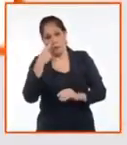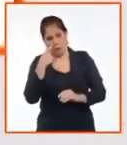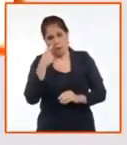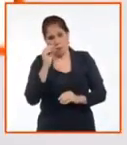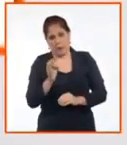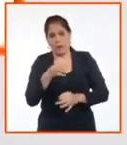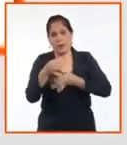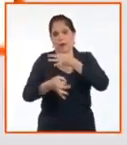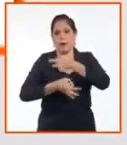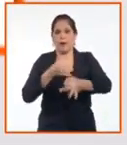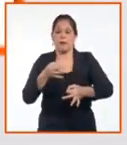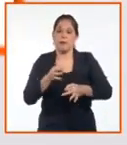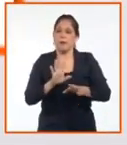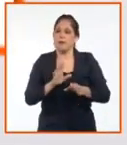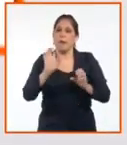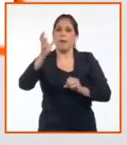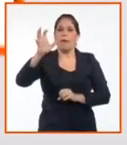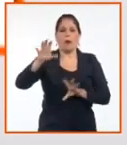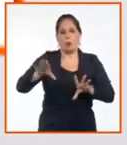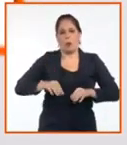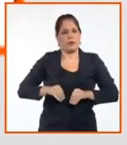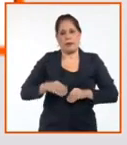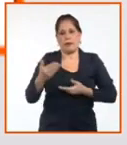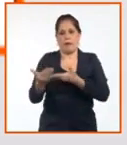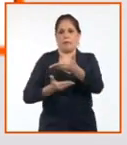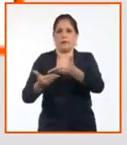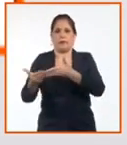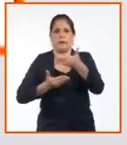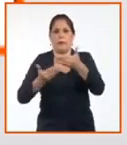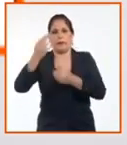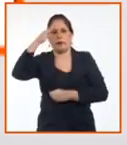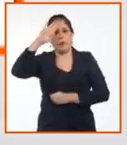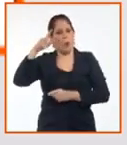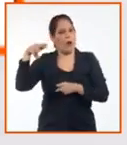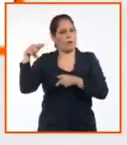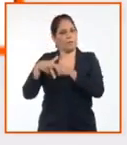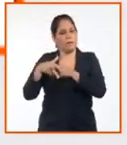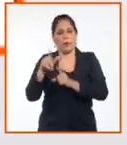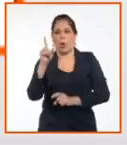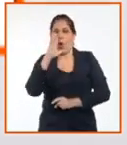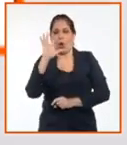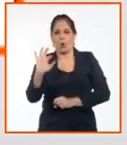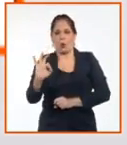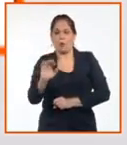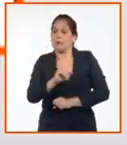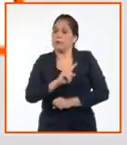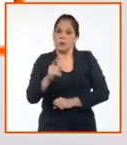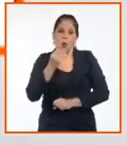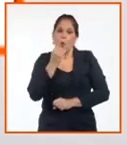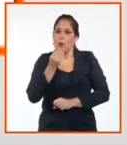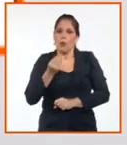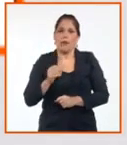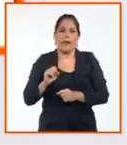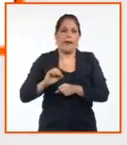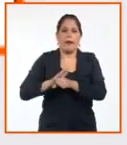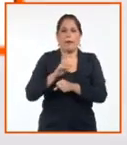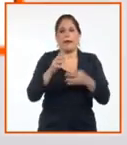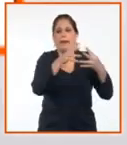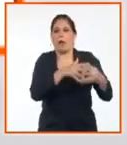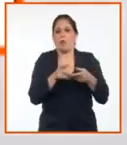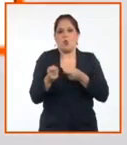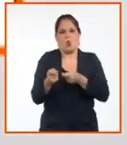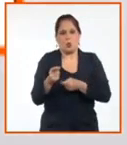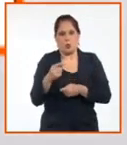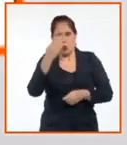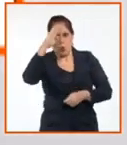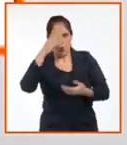refieren que van a ser los bancos que operaban con nuestro país o sea que han dejado de operar porque han recibido presiones ahí se ven en los